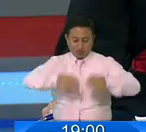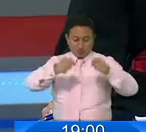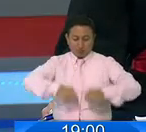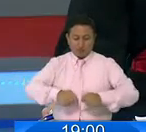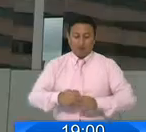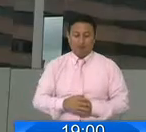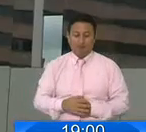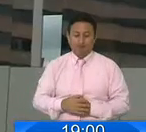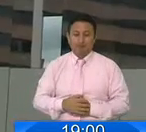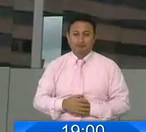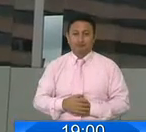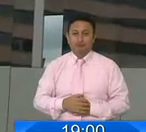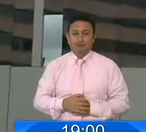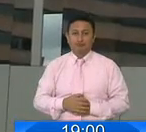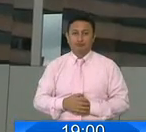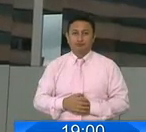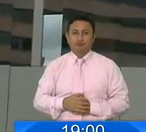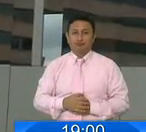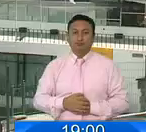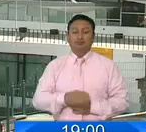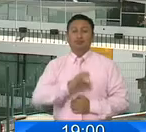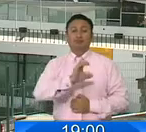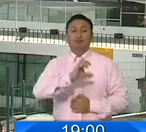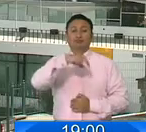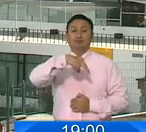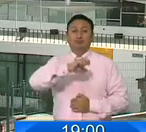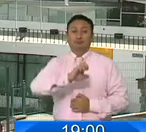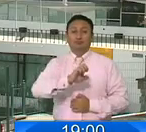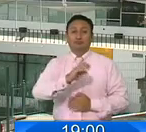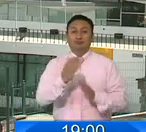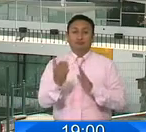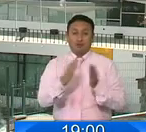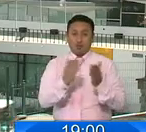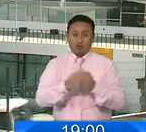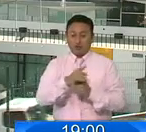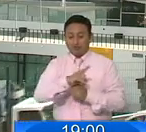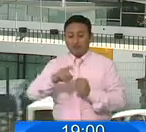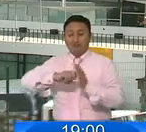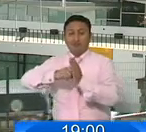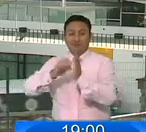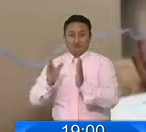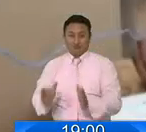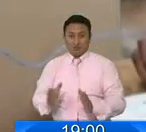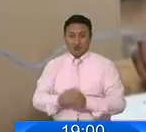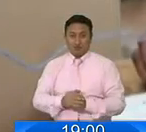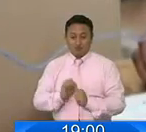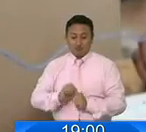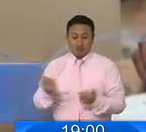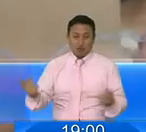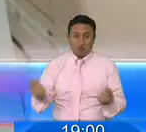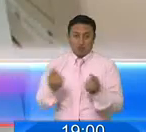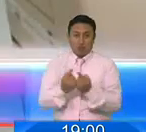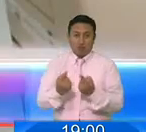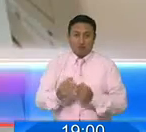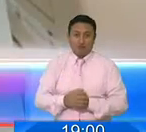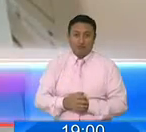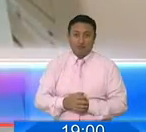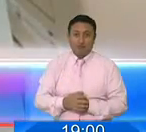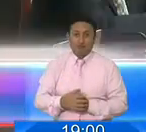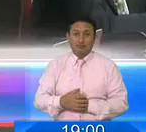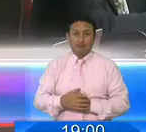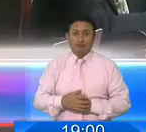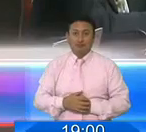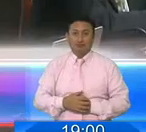el consejo nacional electoral temporal y la contraloría general del estado aúnan esfuerzos de cara a las elecciones del 2019